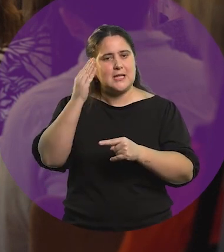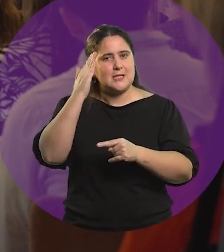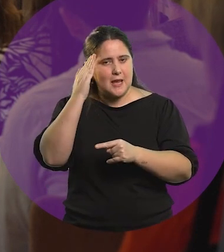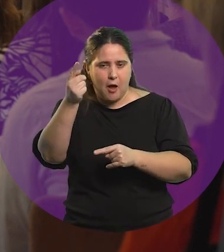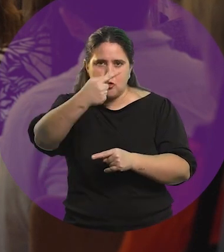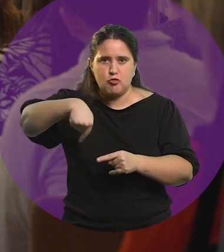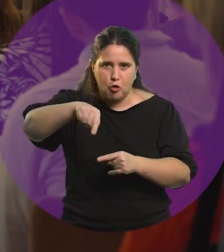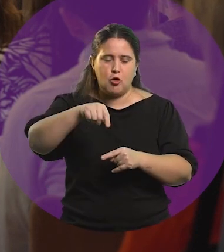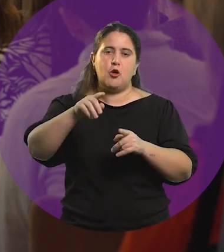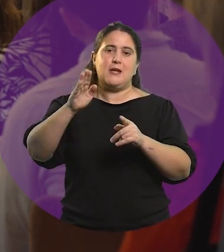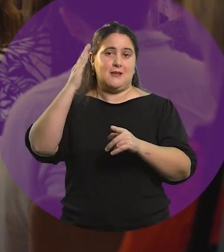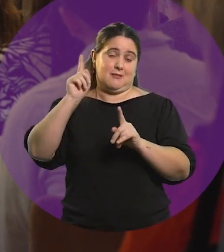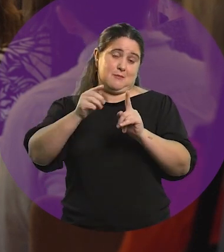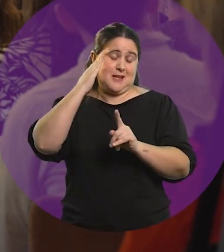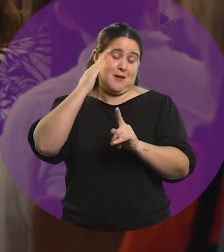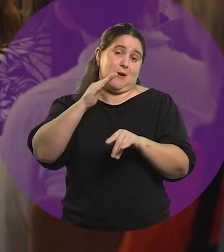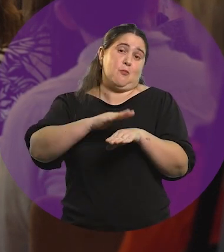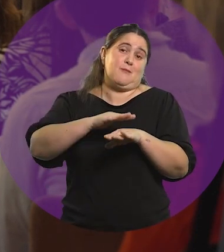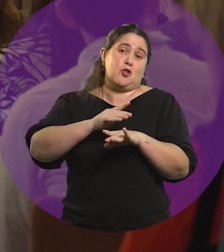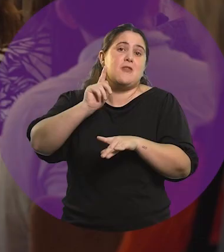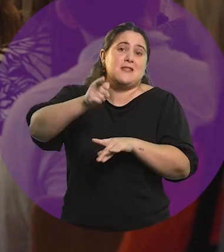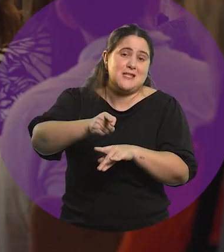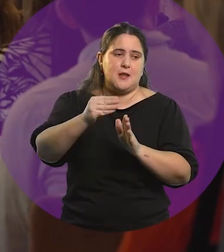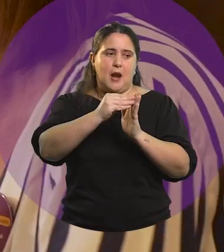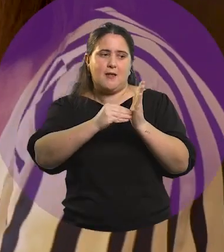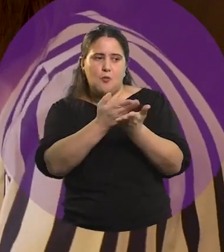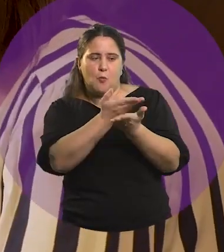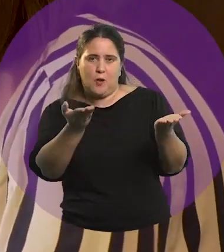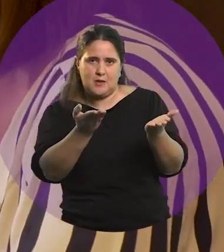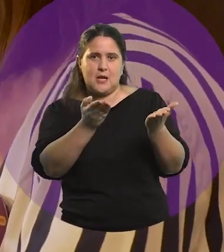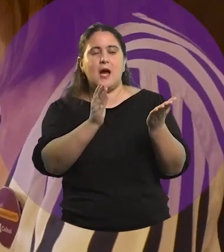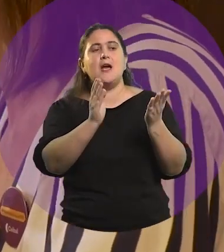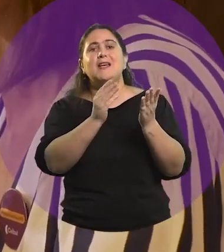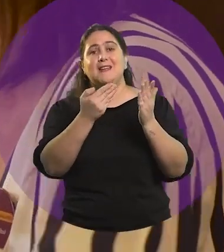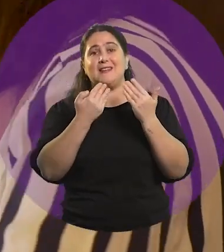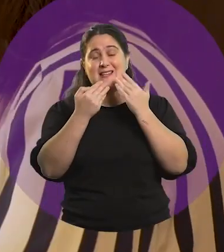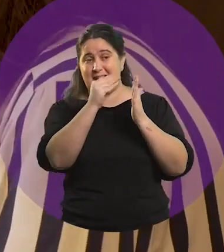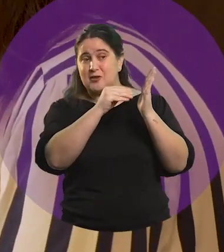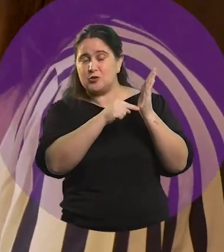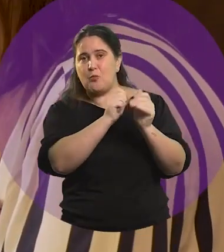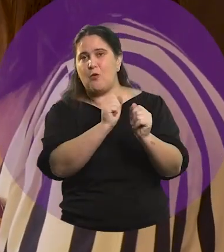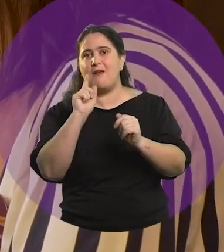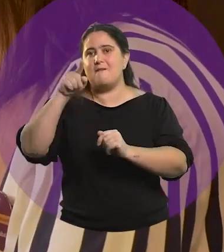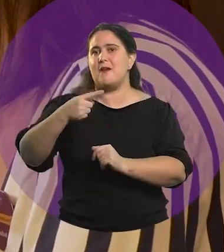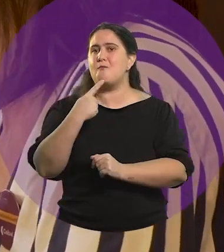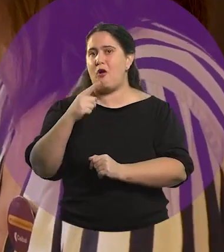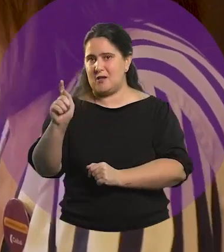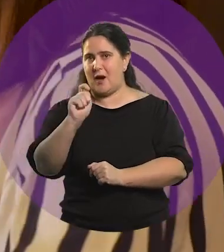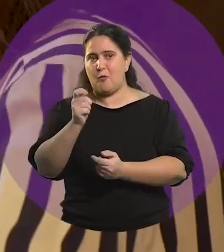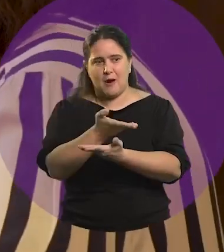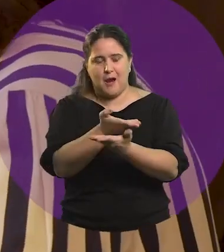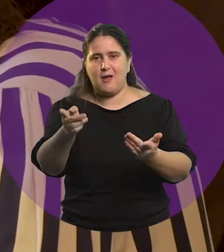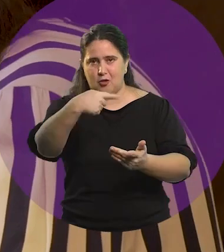sobre la mesa y considerar a la hora de traer estos datos y que puedan generar política pública. Y siempre que miramos en esos promedios